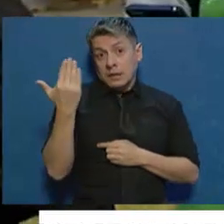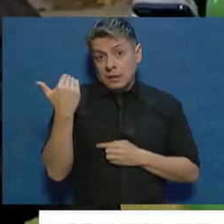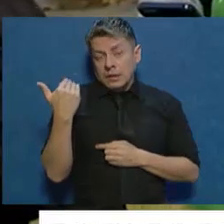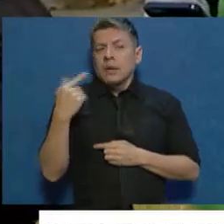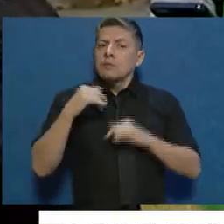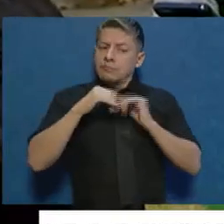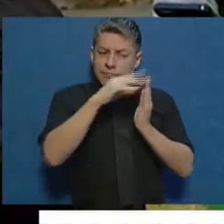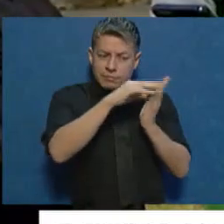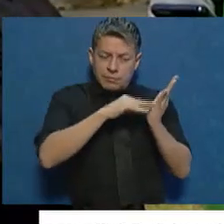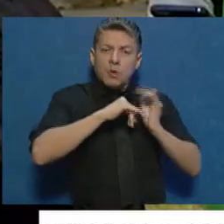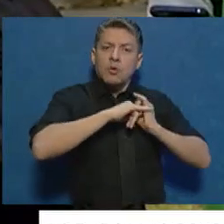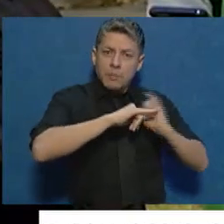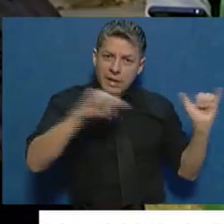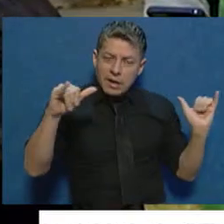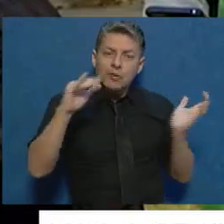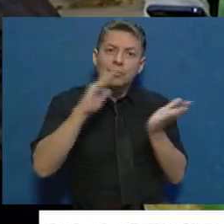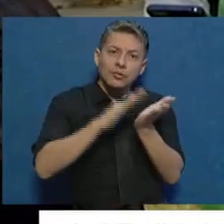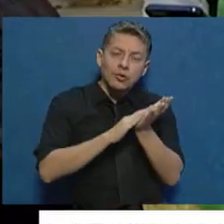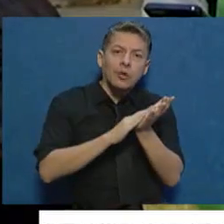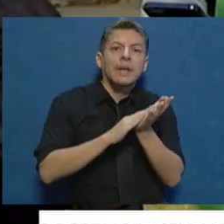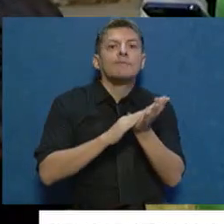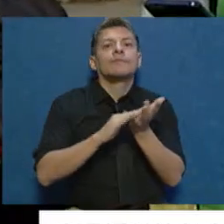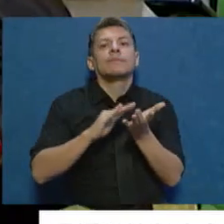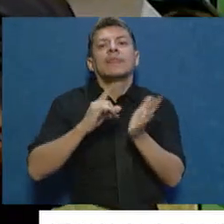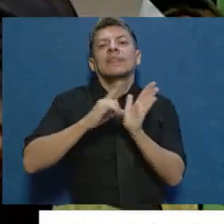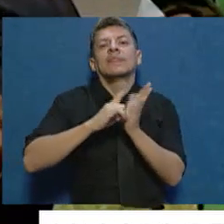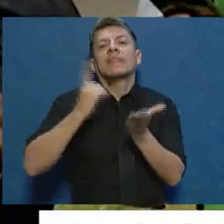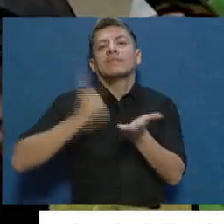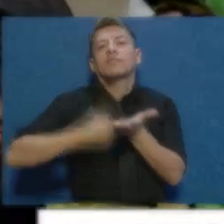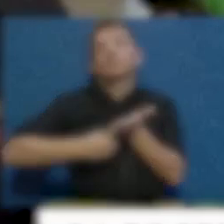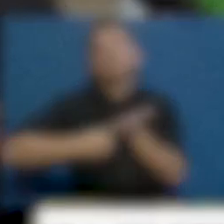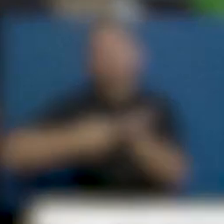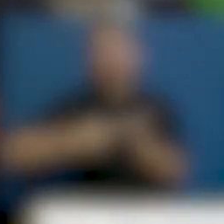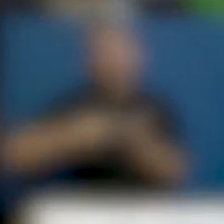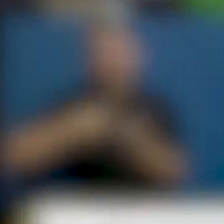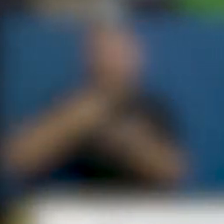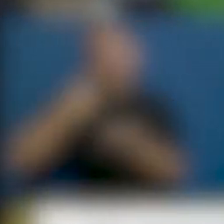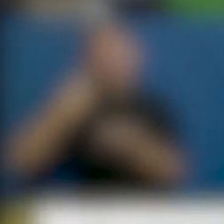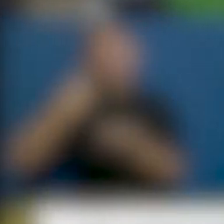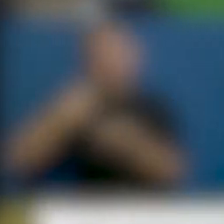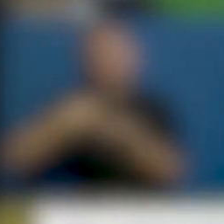algunos comunicados en torno a diferentes disposiciones que se están tomando en otros departamentos.